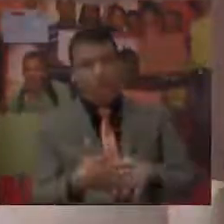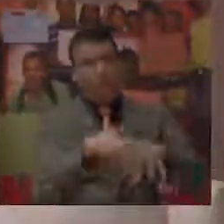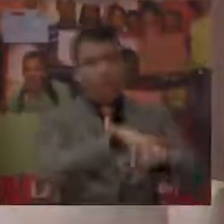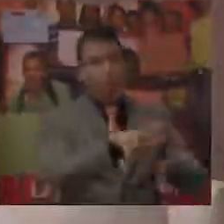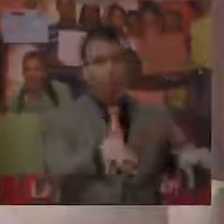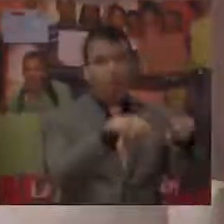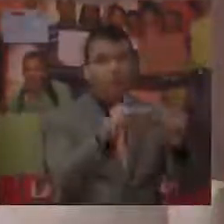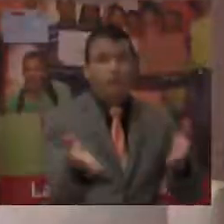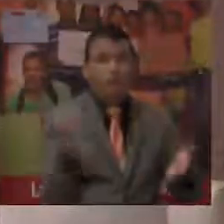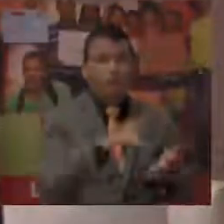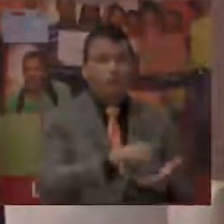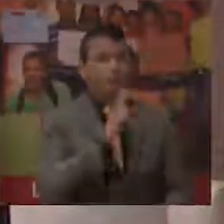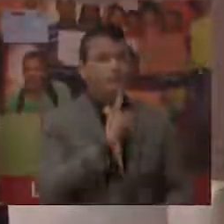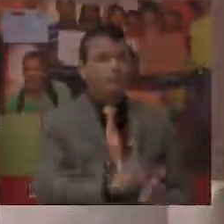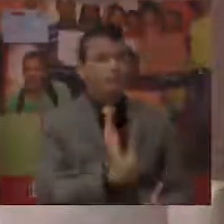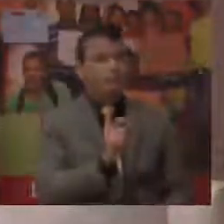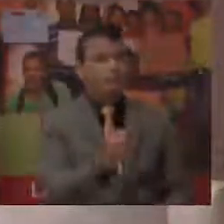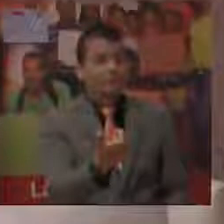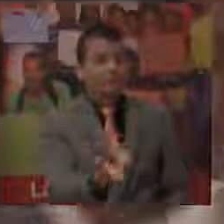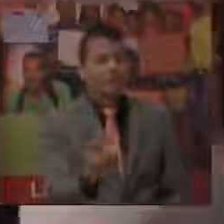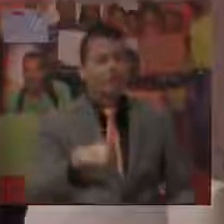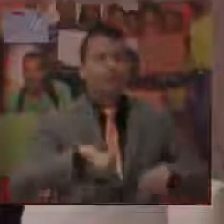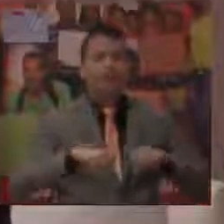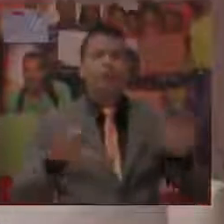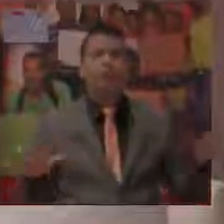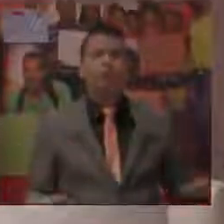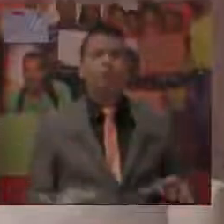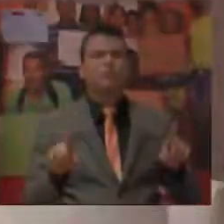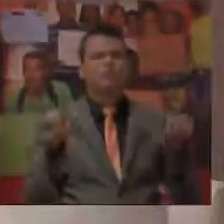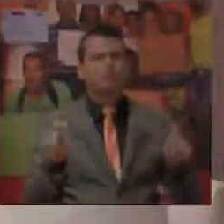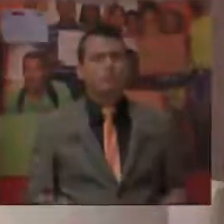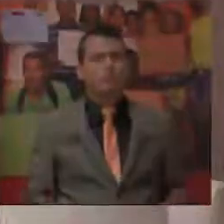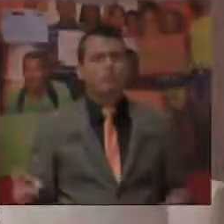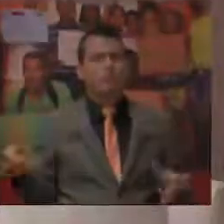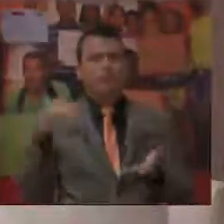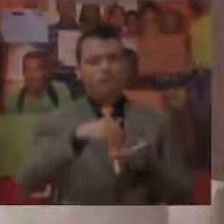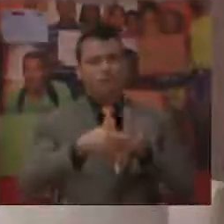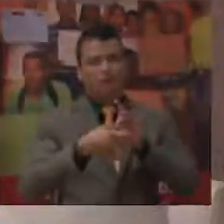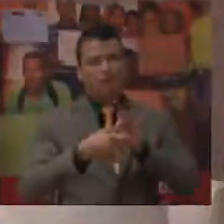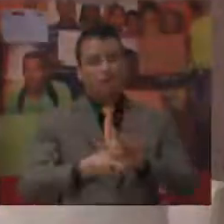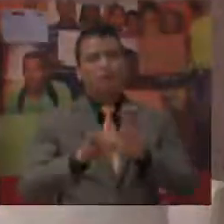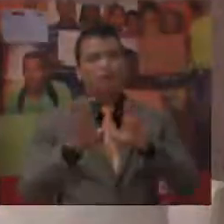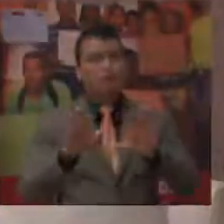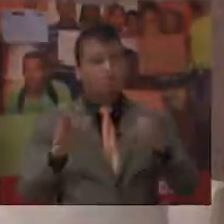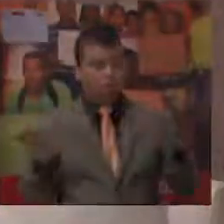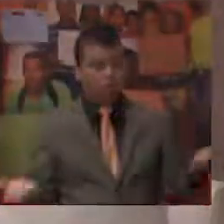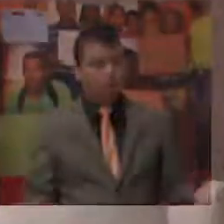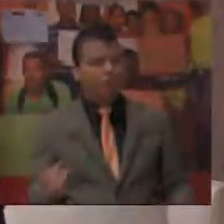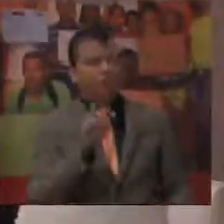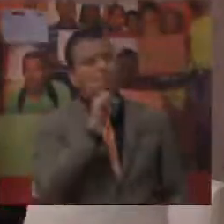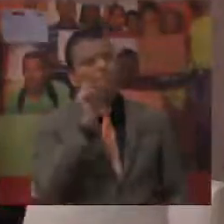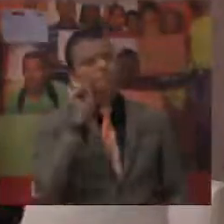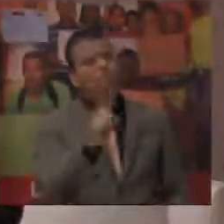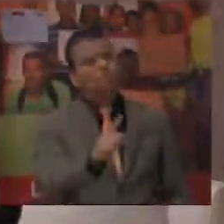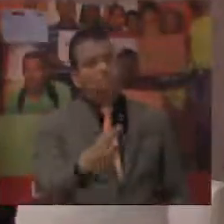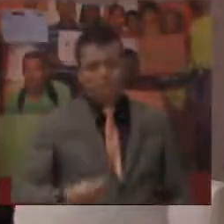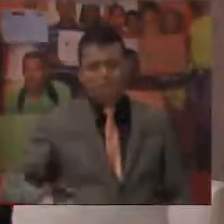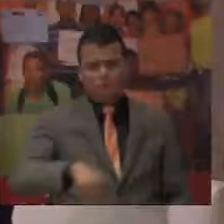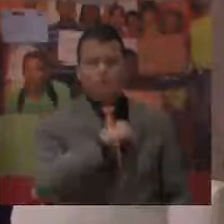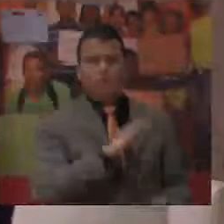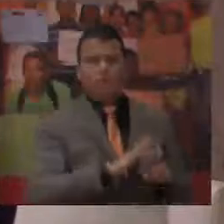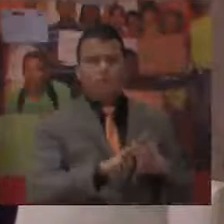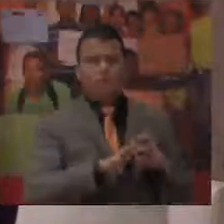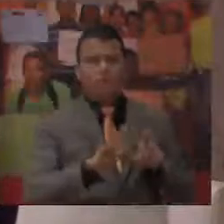las dinámicas que desarrollamos de manera permanente en materia de reconciliación. ¿Qué medidas debemos implementar